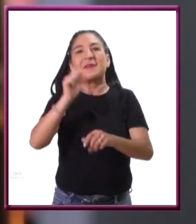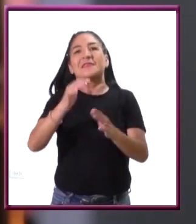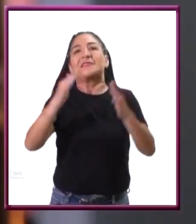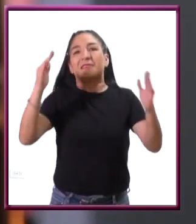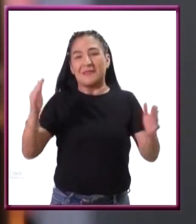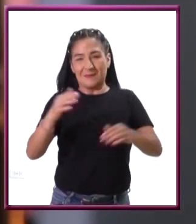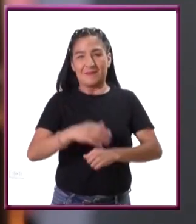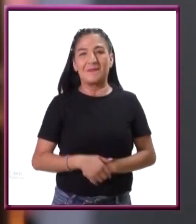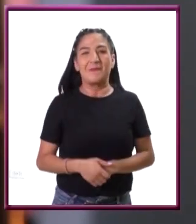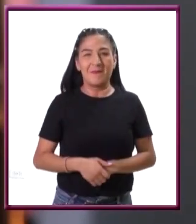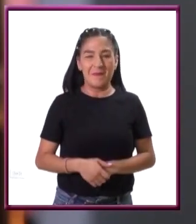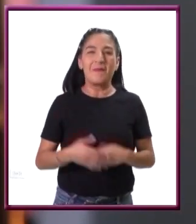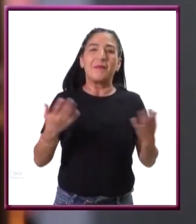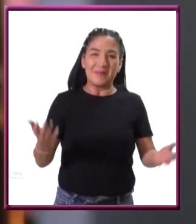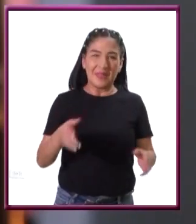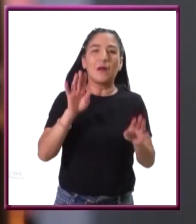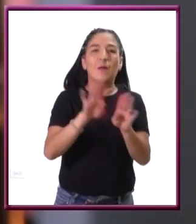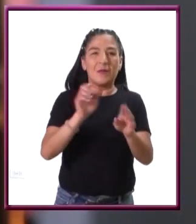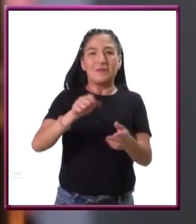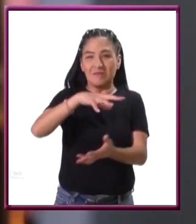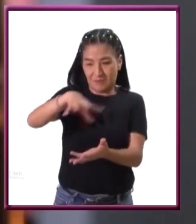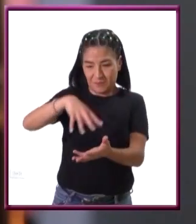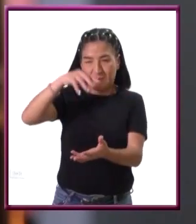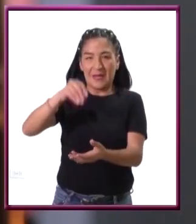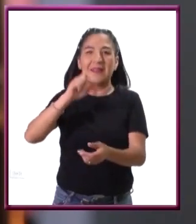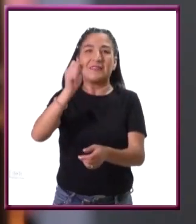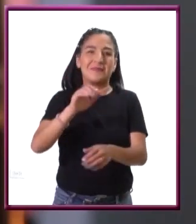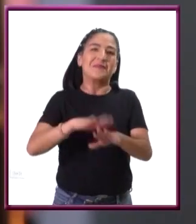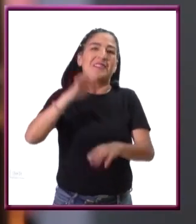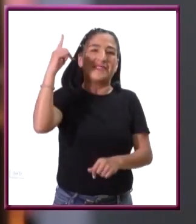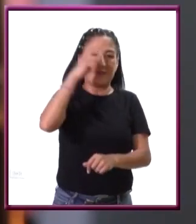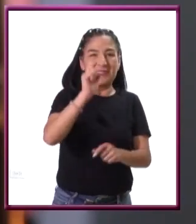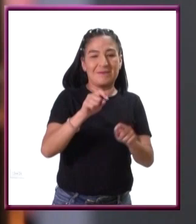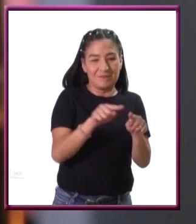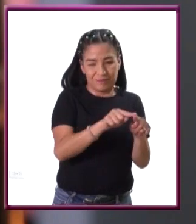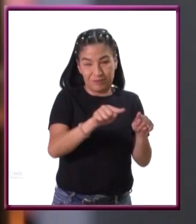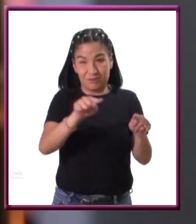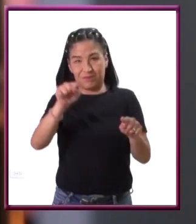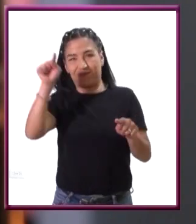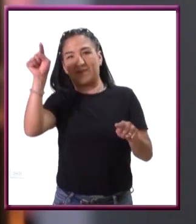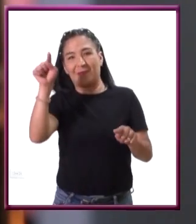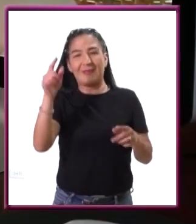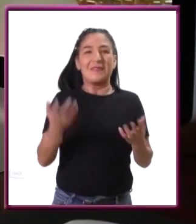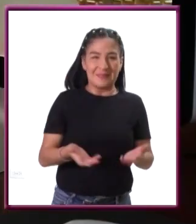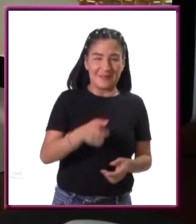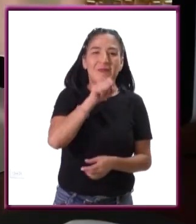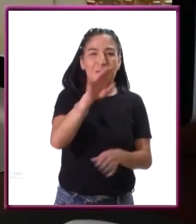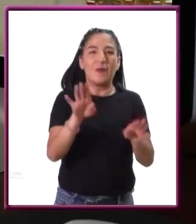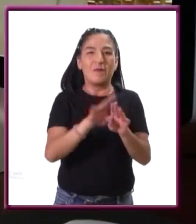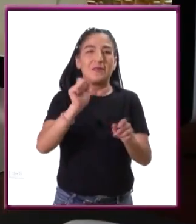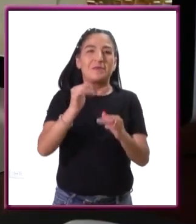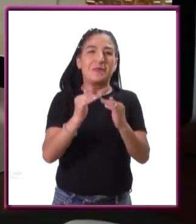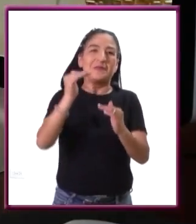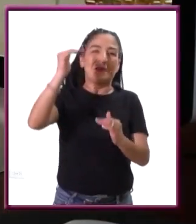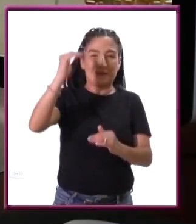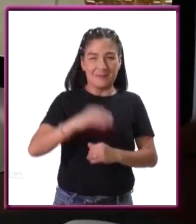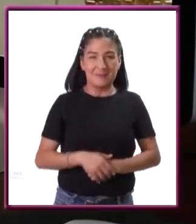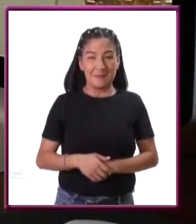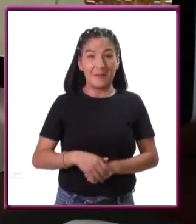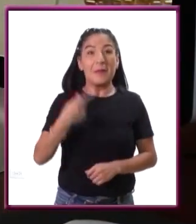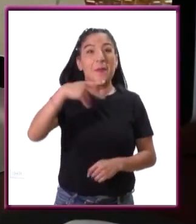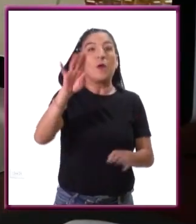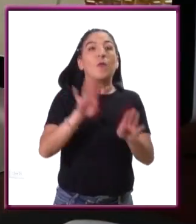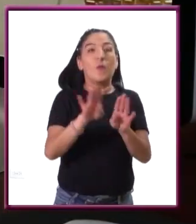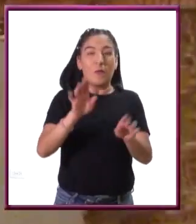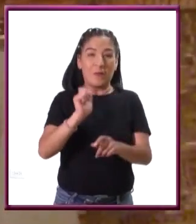El crecimiento geométrico va a terminar venciendo al crecimiento lineal, aunque el lineal en principio ya ha sido mayor. Pero el crecimiento exponencial